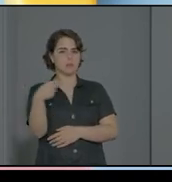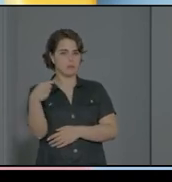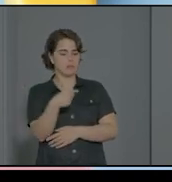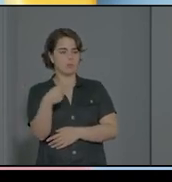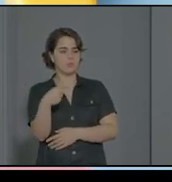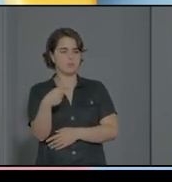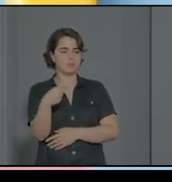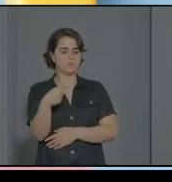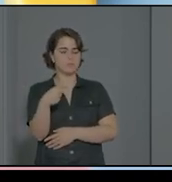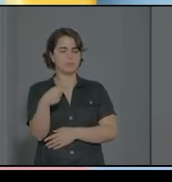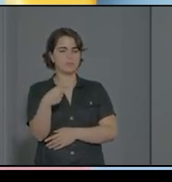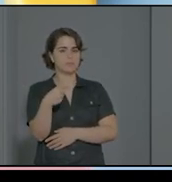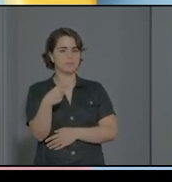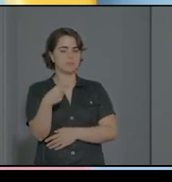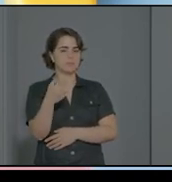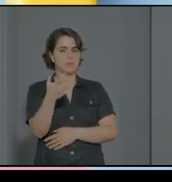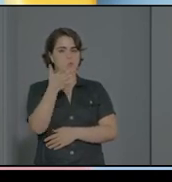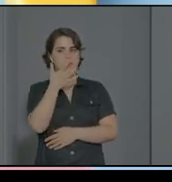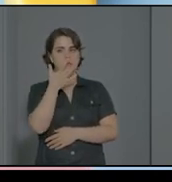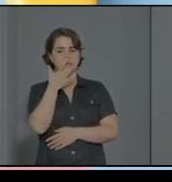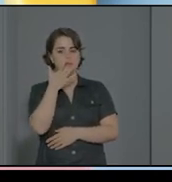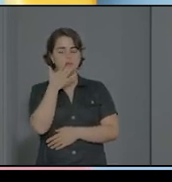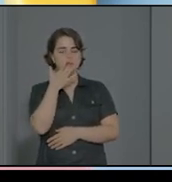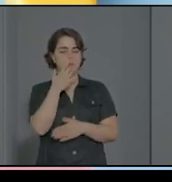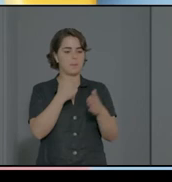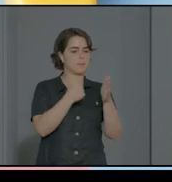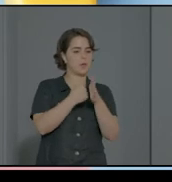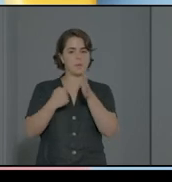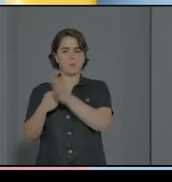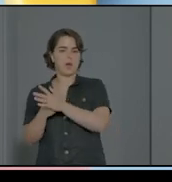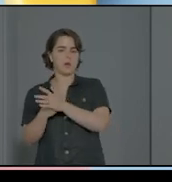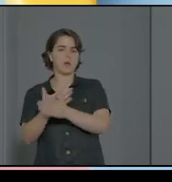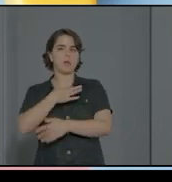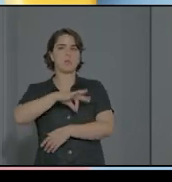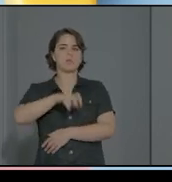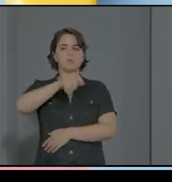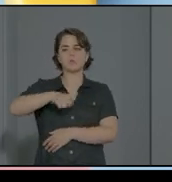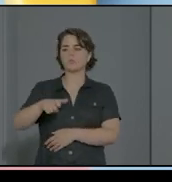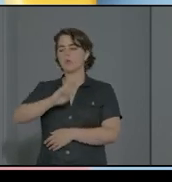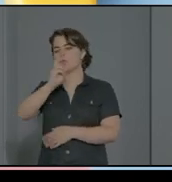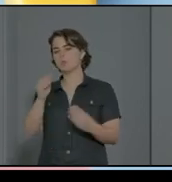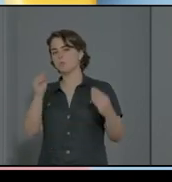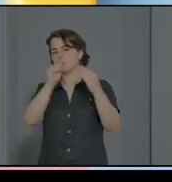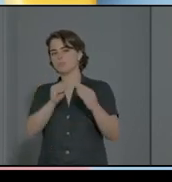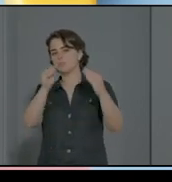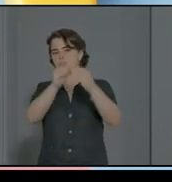cuando llegamos a los extremos nos sincronizamos más con las demás personas.